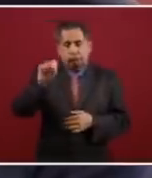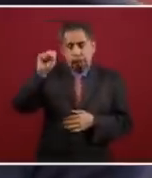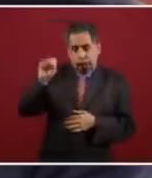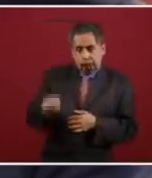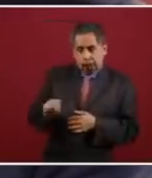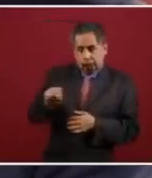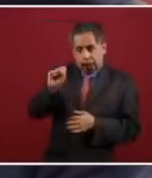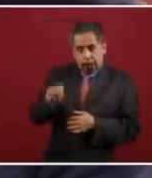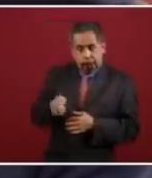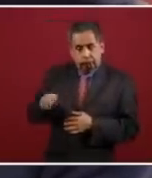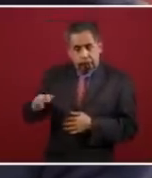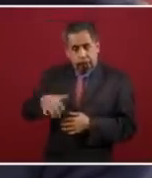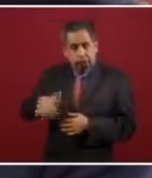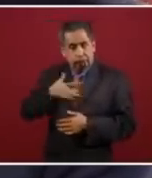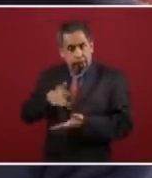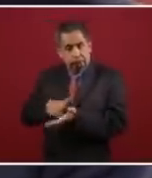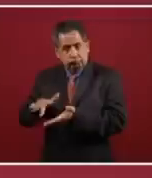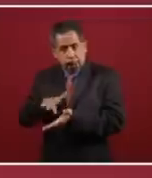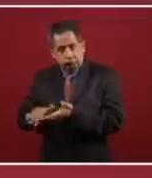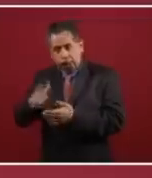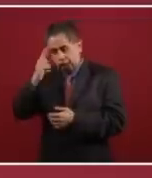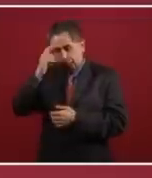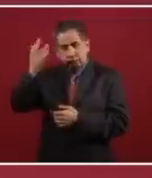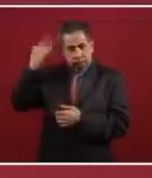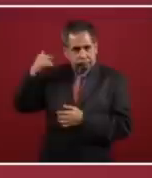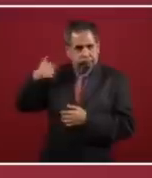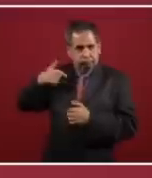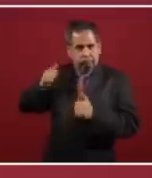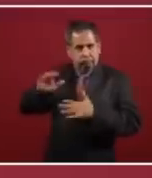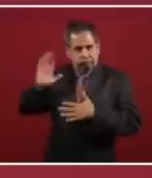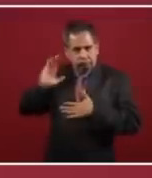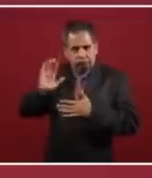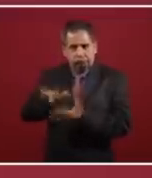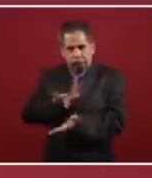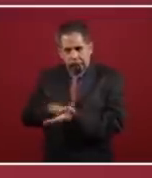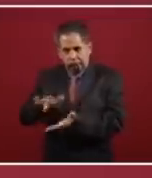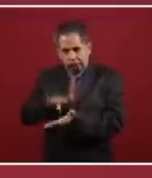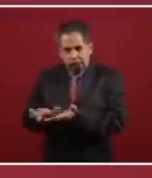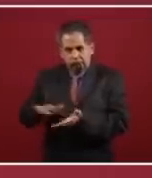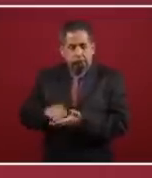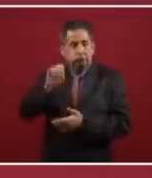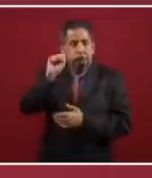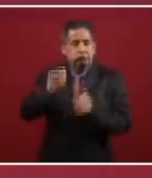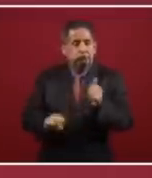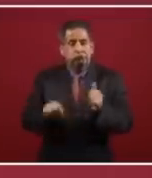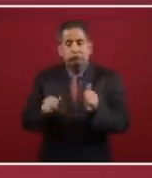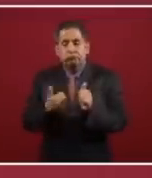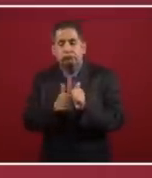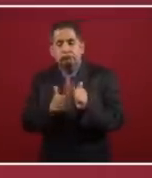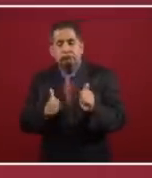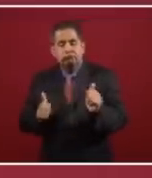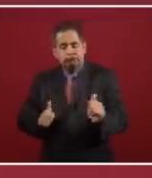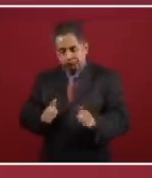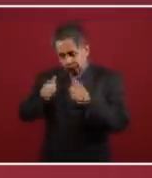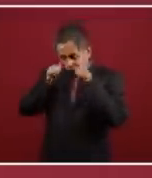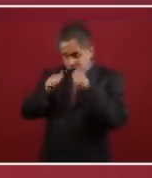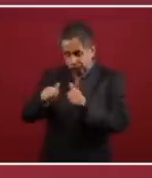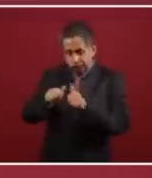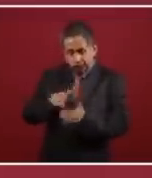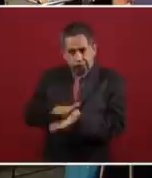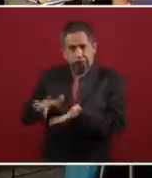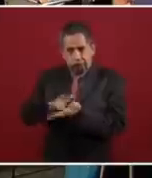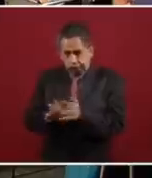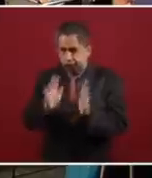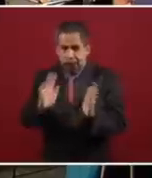sur-sureste, que se había quedado rezagada esta región del país, y ya lo